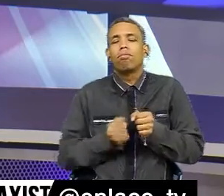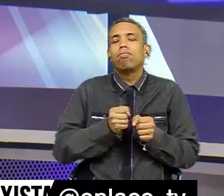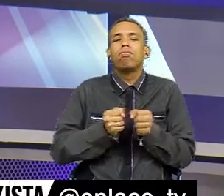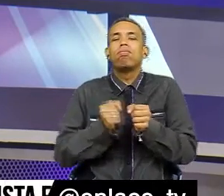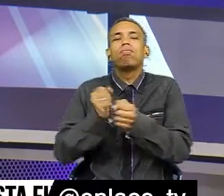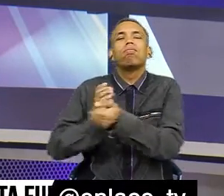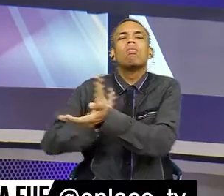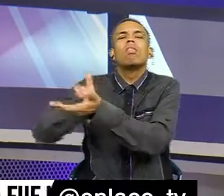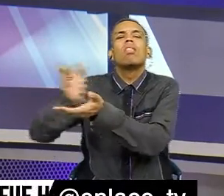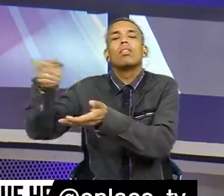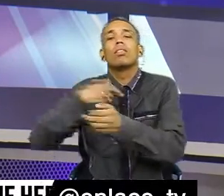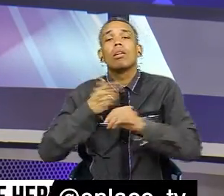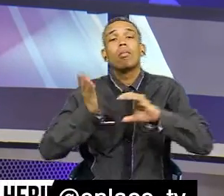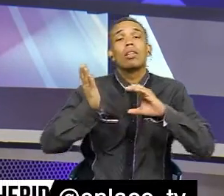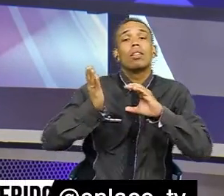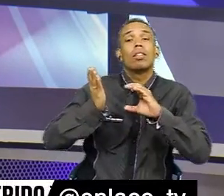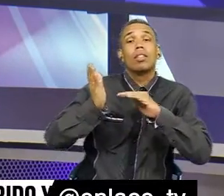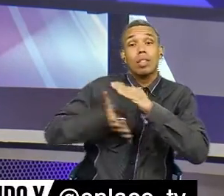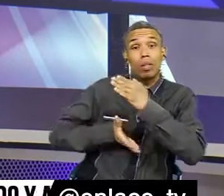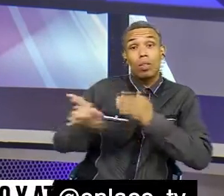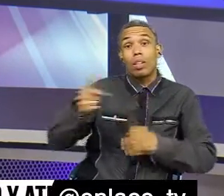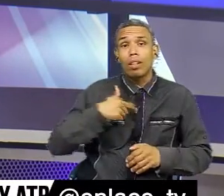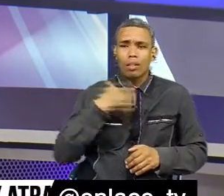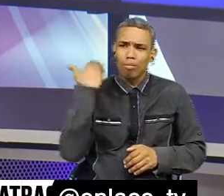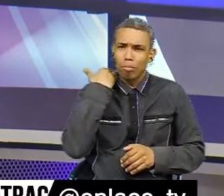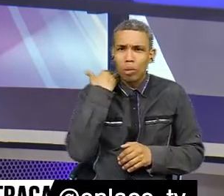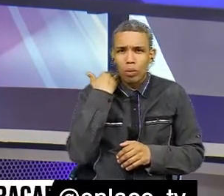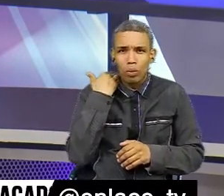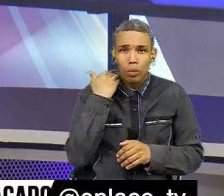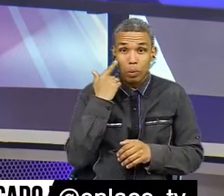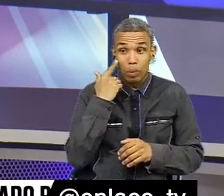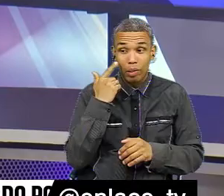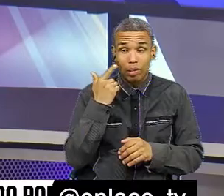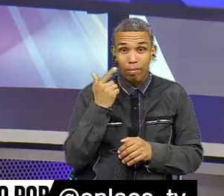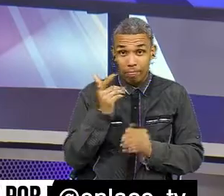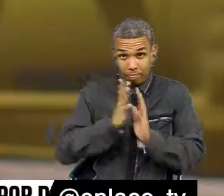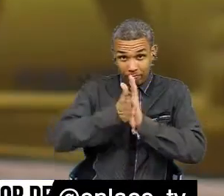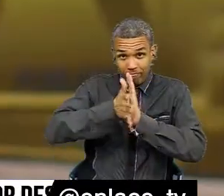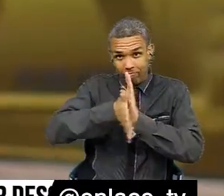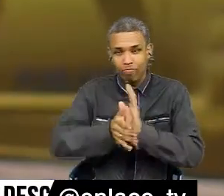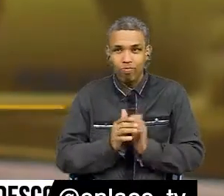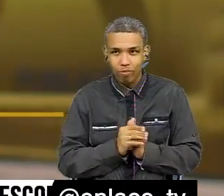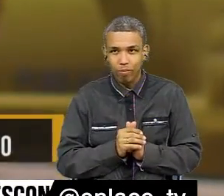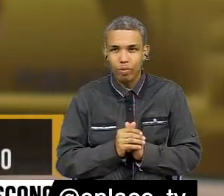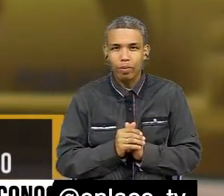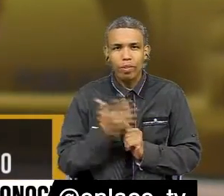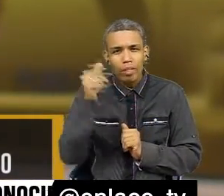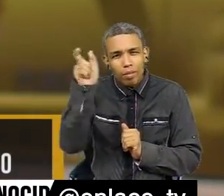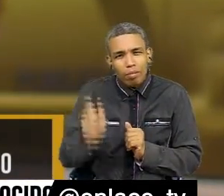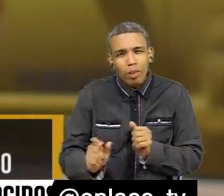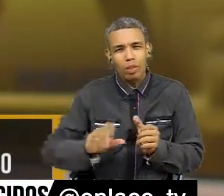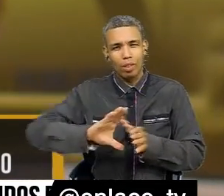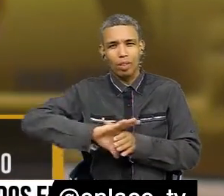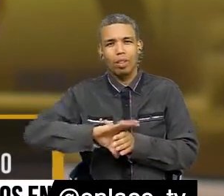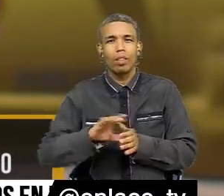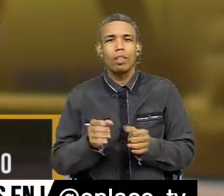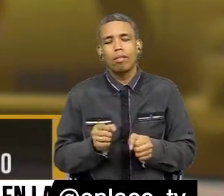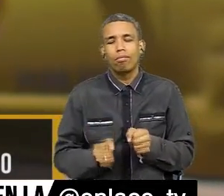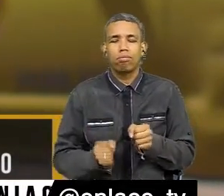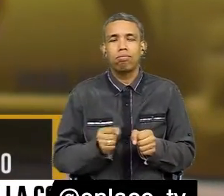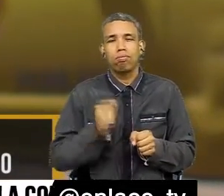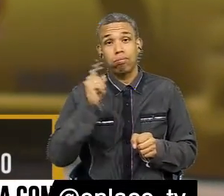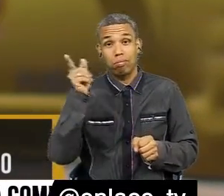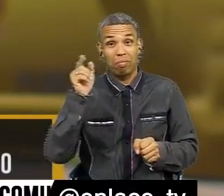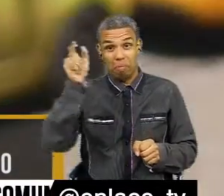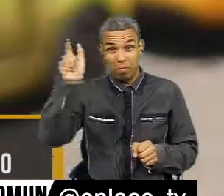El profesional del volante fue herido por los asaltantes. Un taxista resultó herido cuando adelantaba sus labores en la